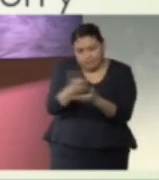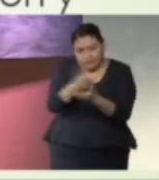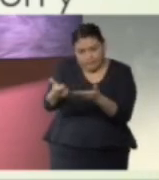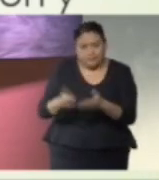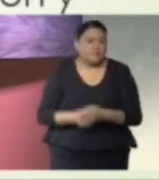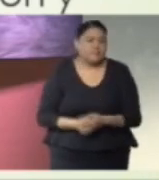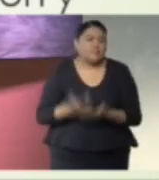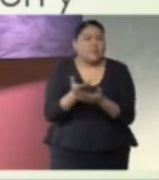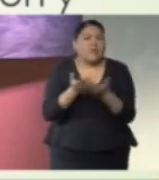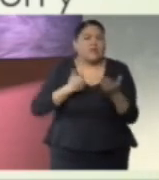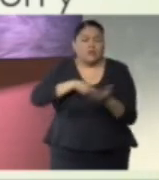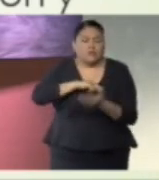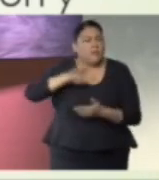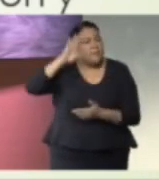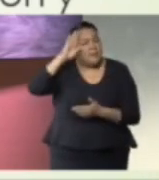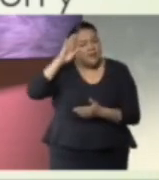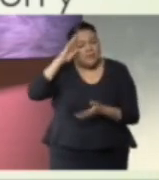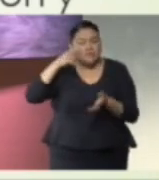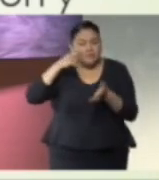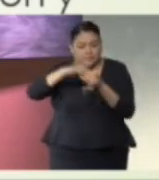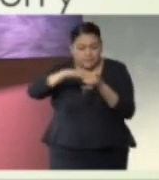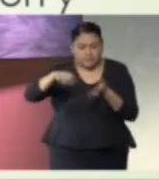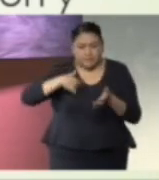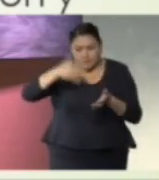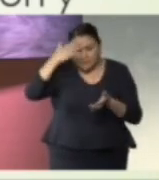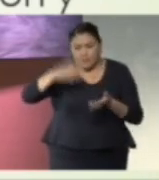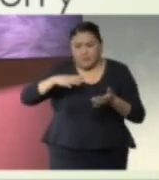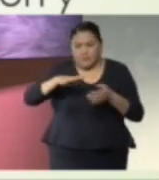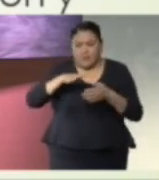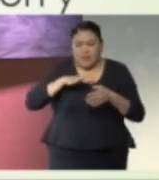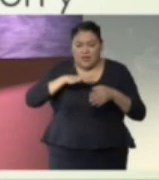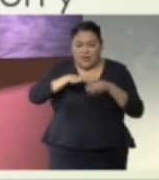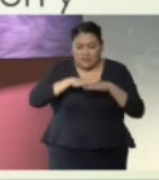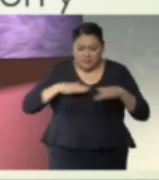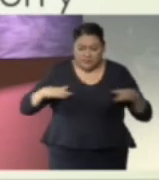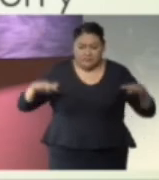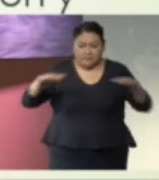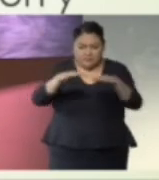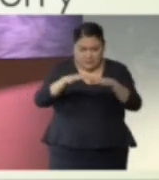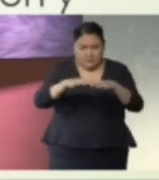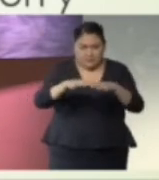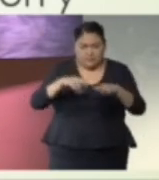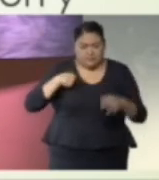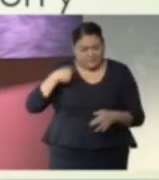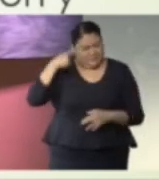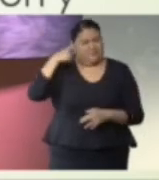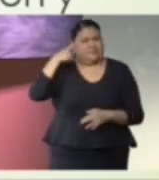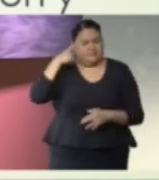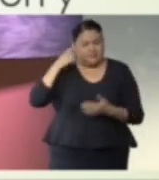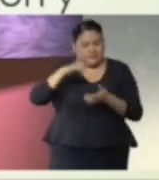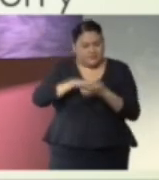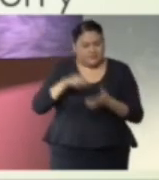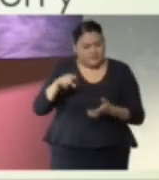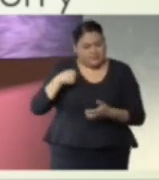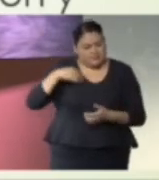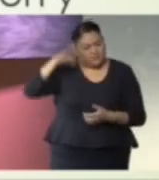planteando cuestionamientos conceptuales, ¿sí? Y que tienen que ver precisamente con este concepto